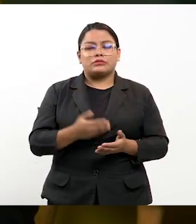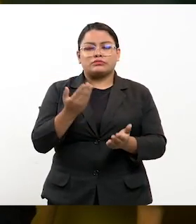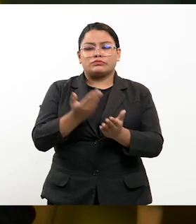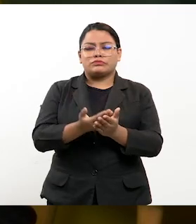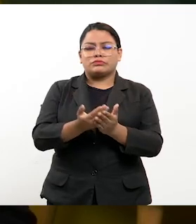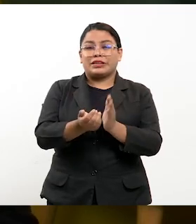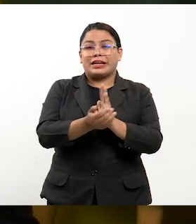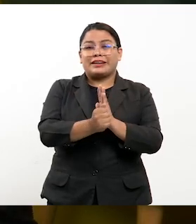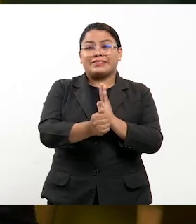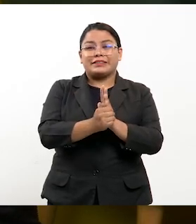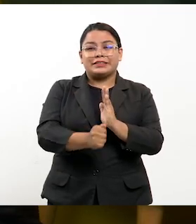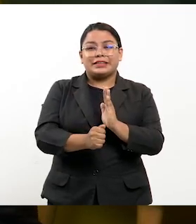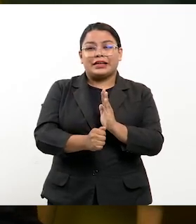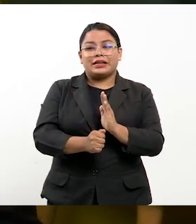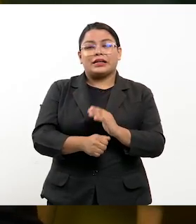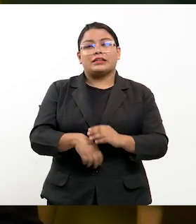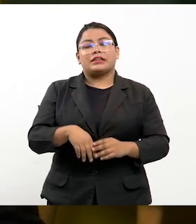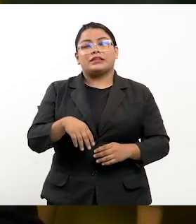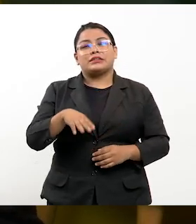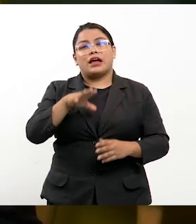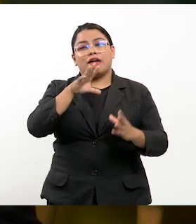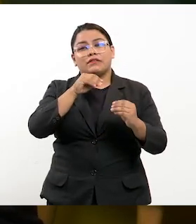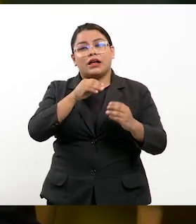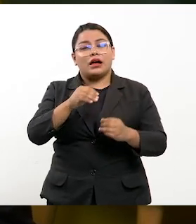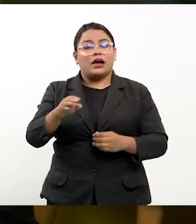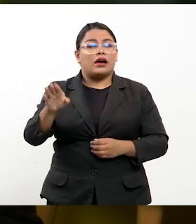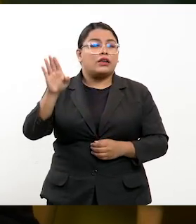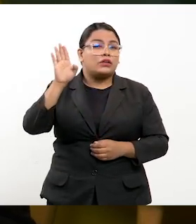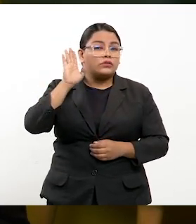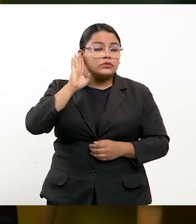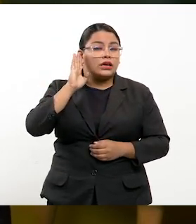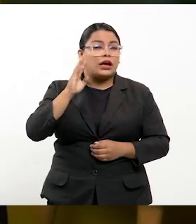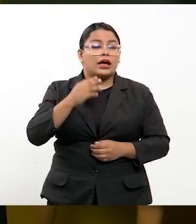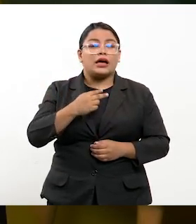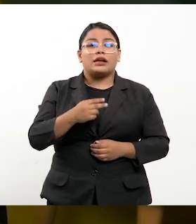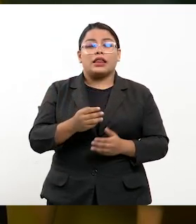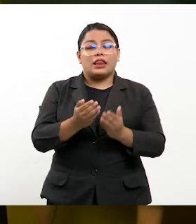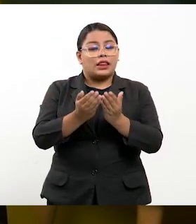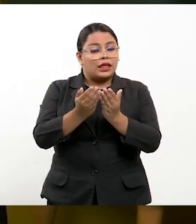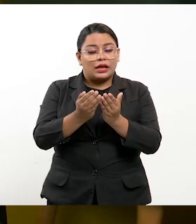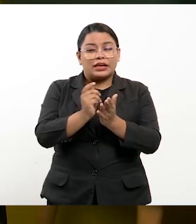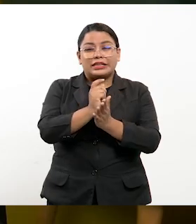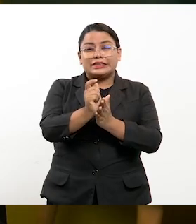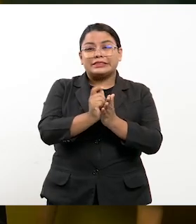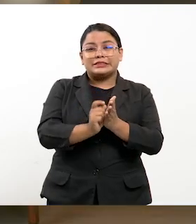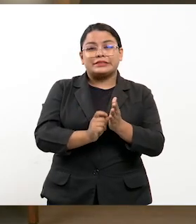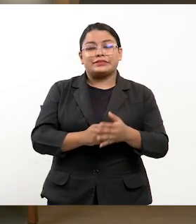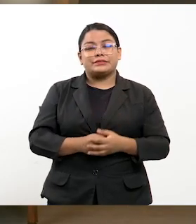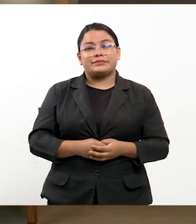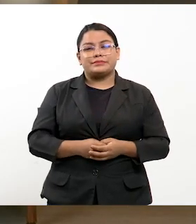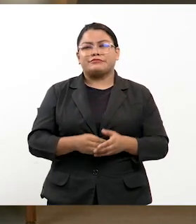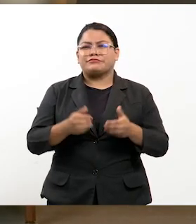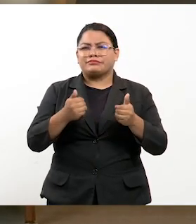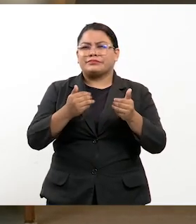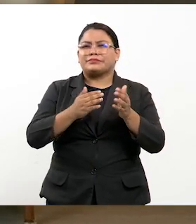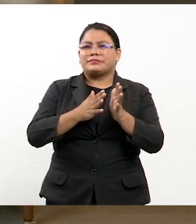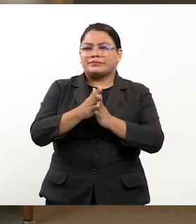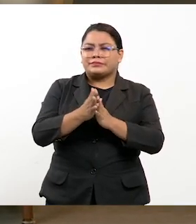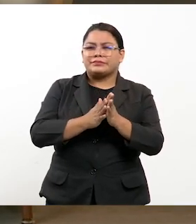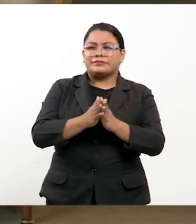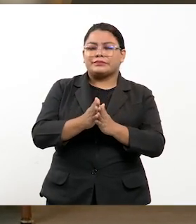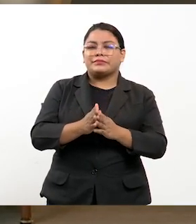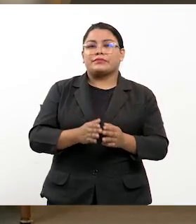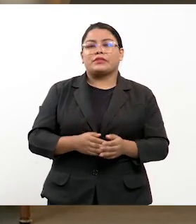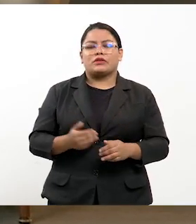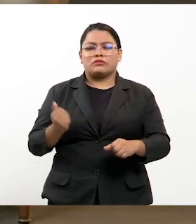las habilidades de hablar, escuchar, leer y escribir. Muy interesante el aporte de Daniel Cassani y qué bueno que se está tomando